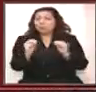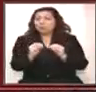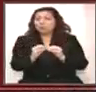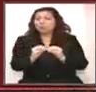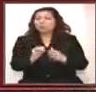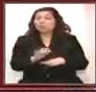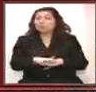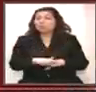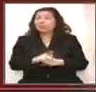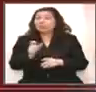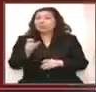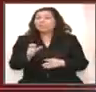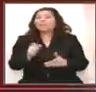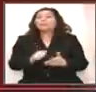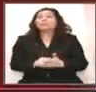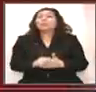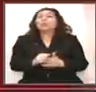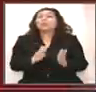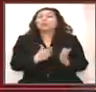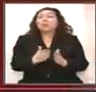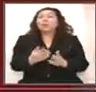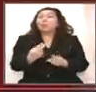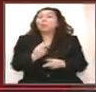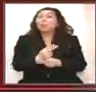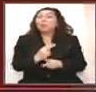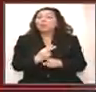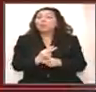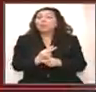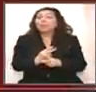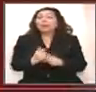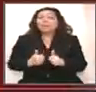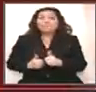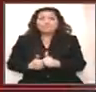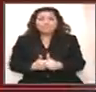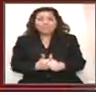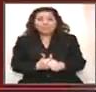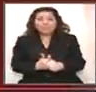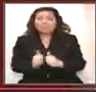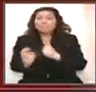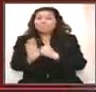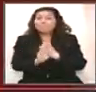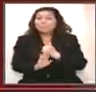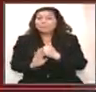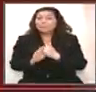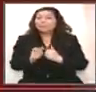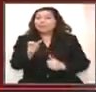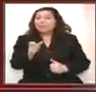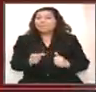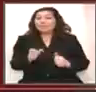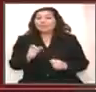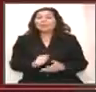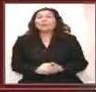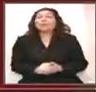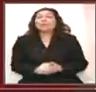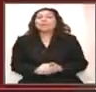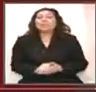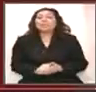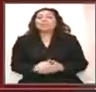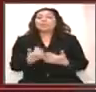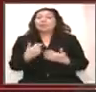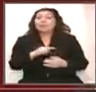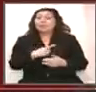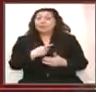frente a la trata de personas en los ámbitos de la prevención, la persecución y la protección de las víctimas.